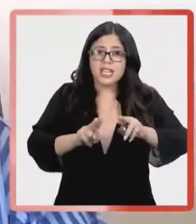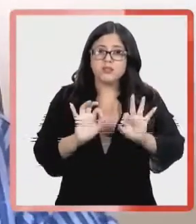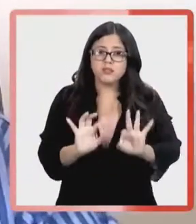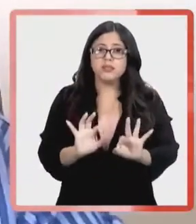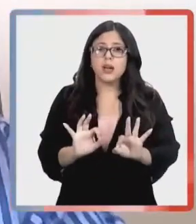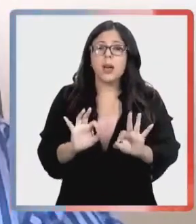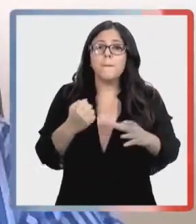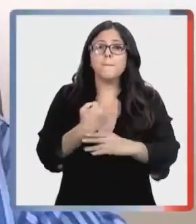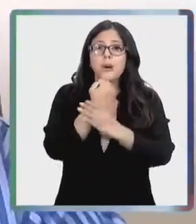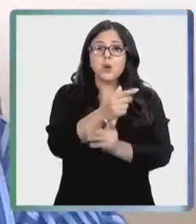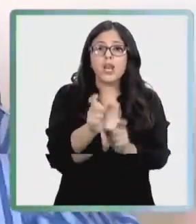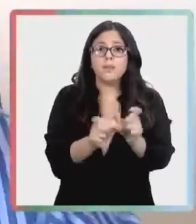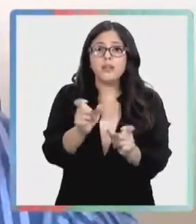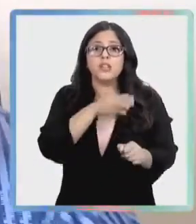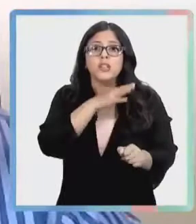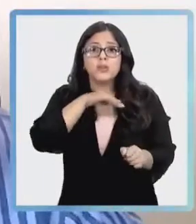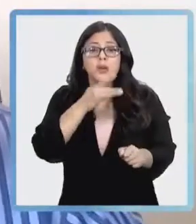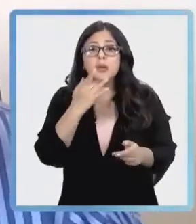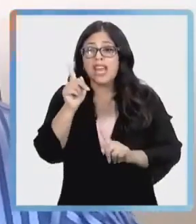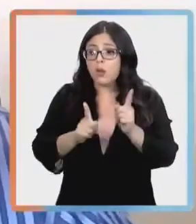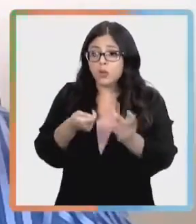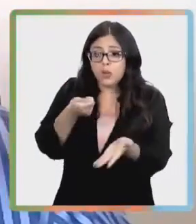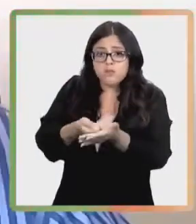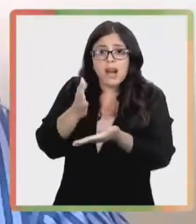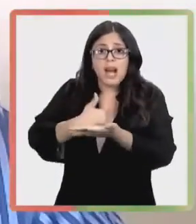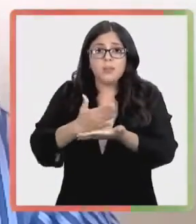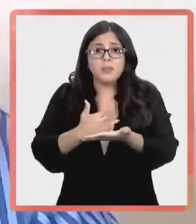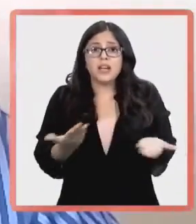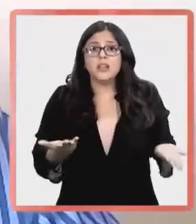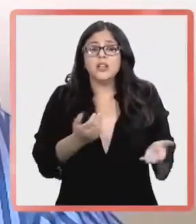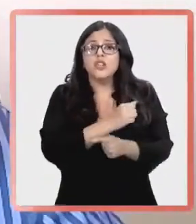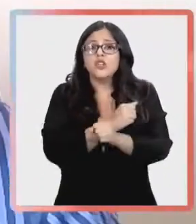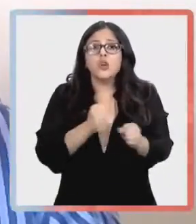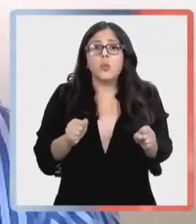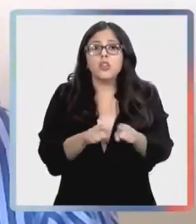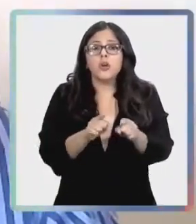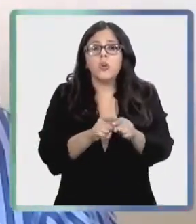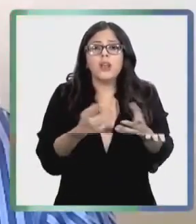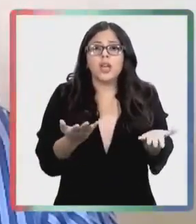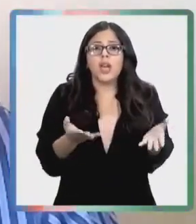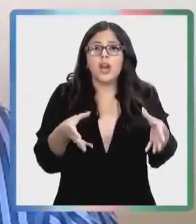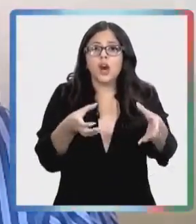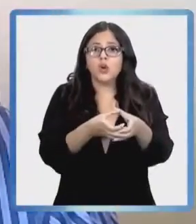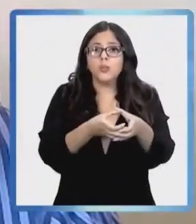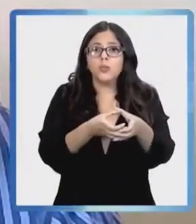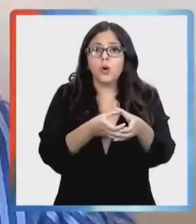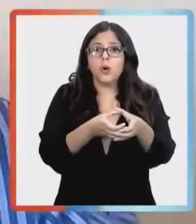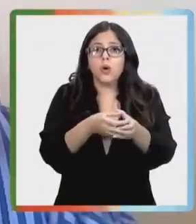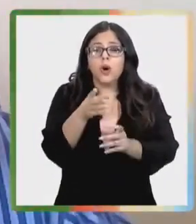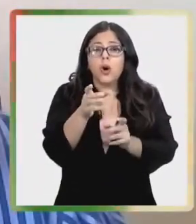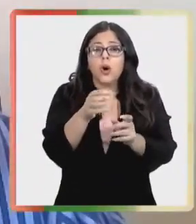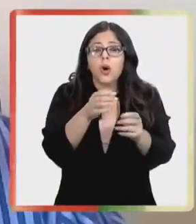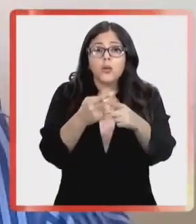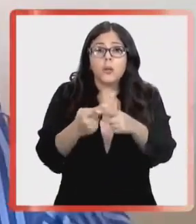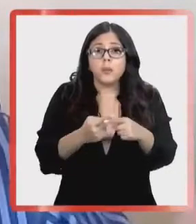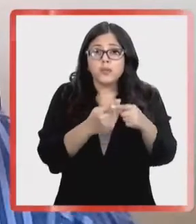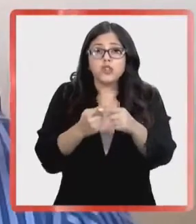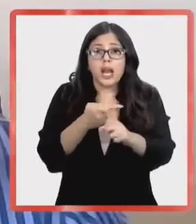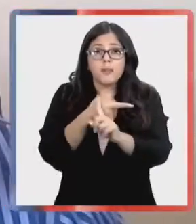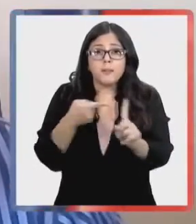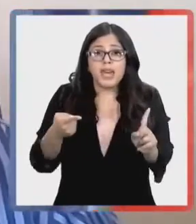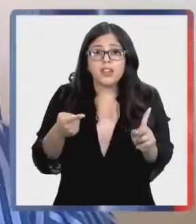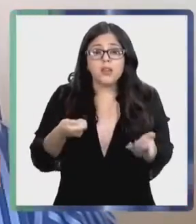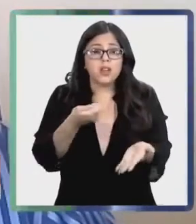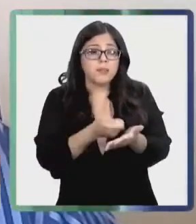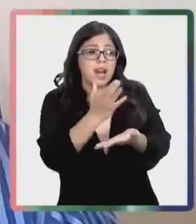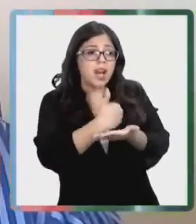para rescatar a los usuarios, porque hay gente que paga un plan. O sea, yo no puedo despreciar a gente de clase media que no son millonarios, que pagan un plan